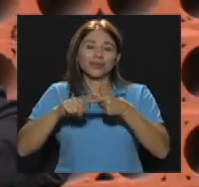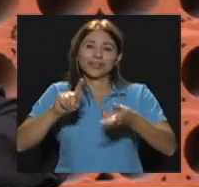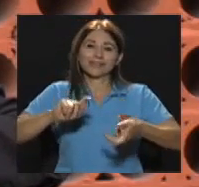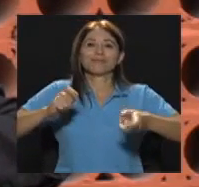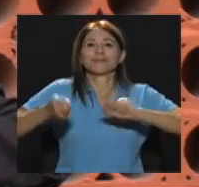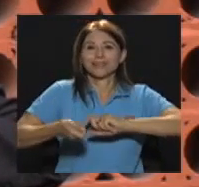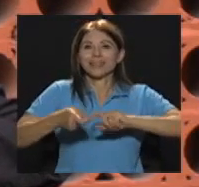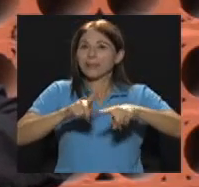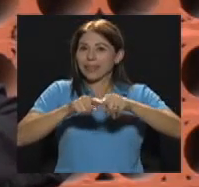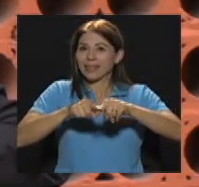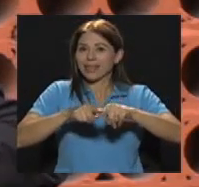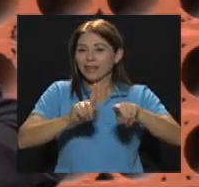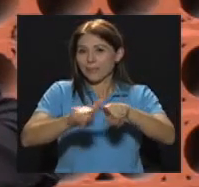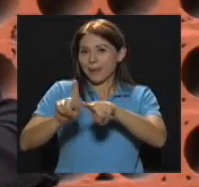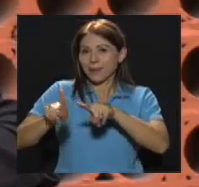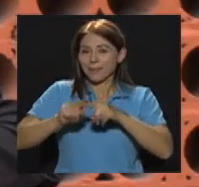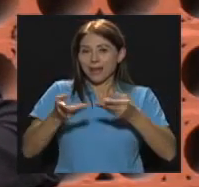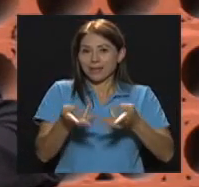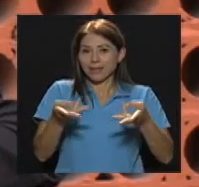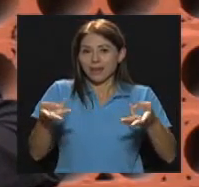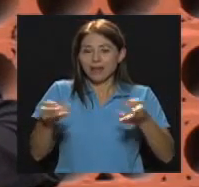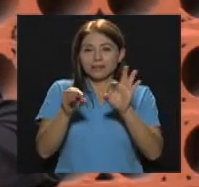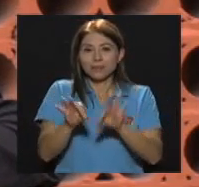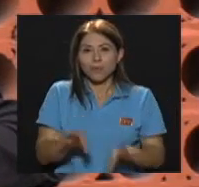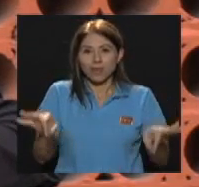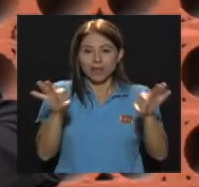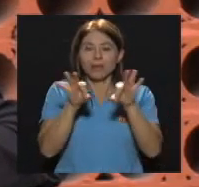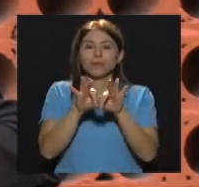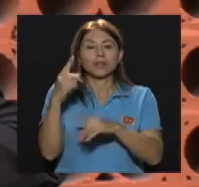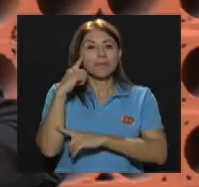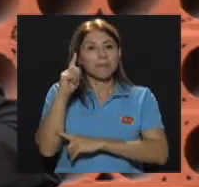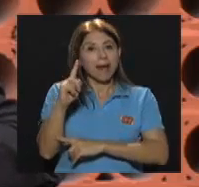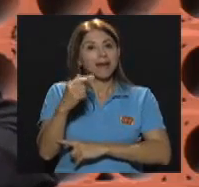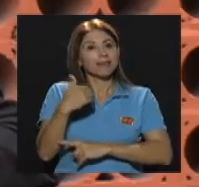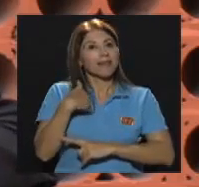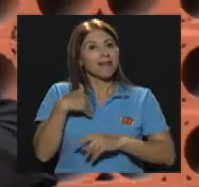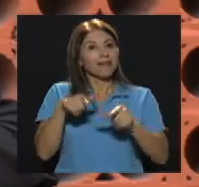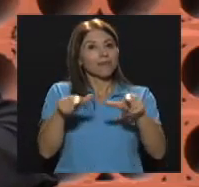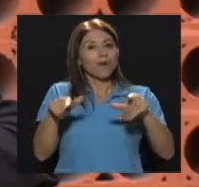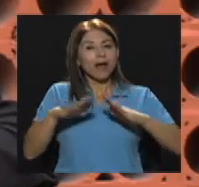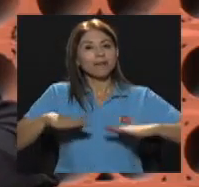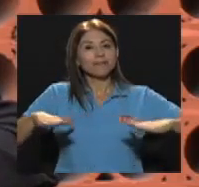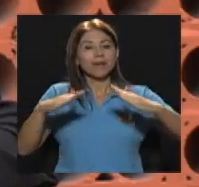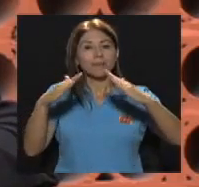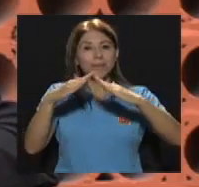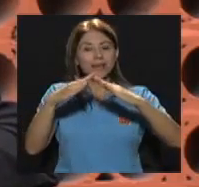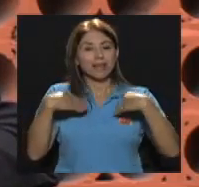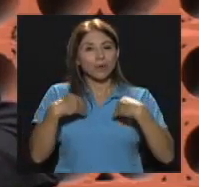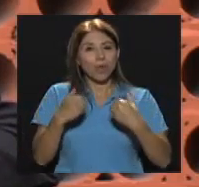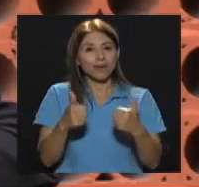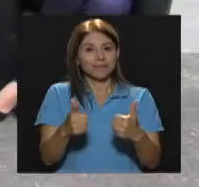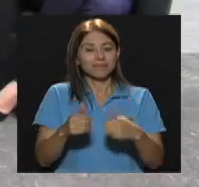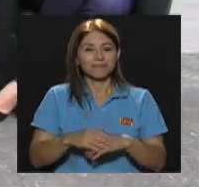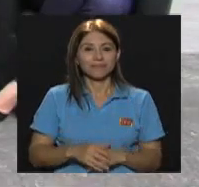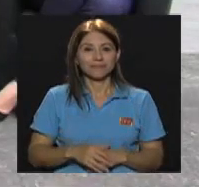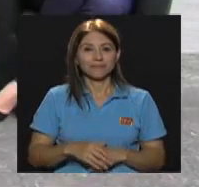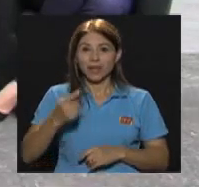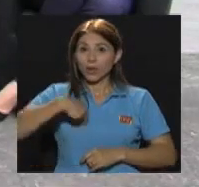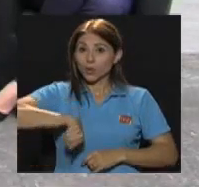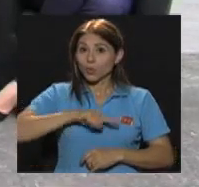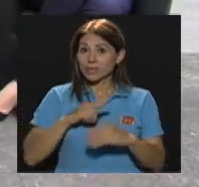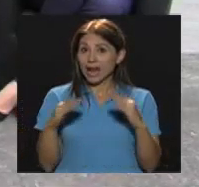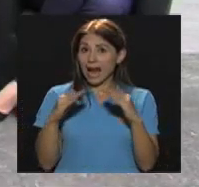Entonces, el material es fundamental para tener un hábitat saludable también en el interior, ¿verdad? ¿Nuestras casas deberían